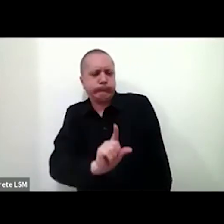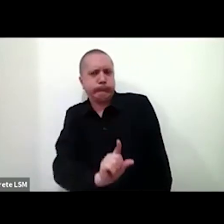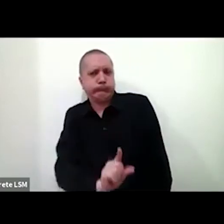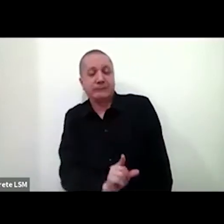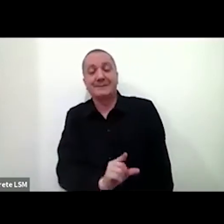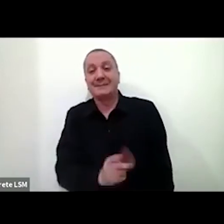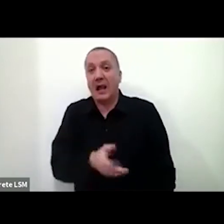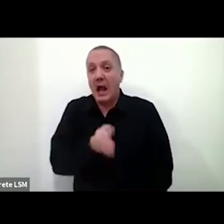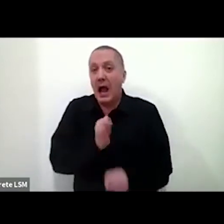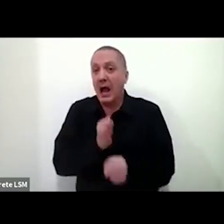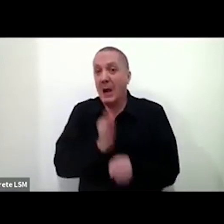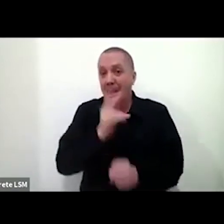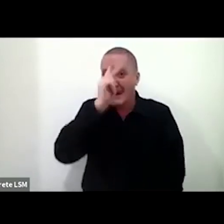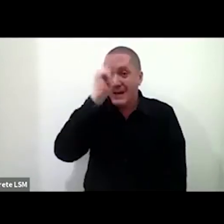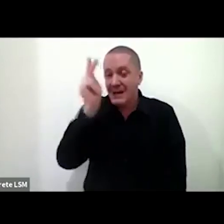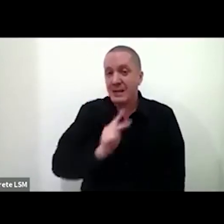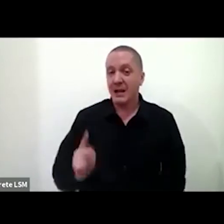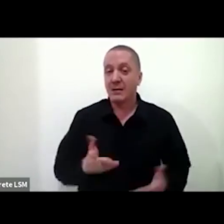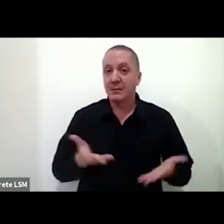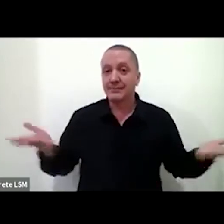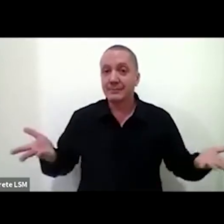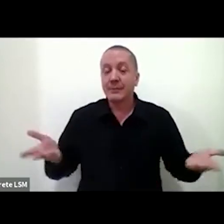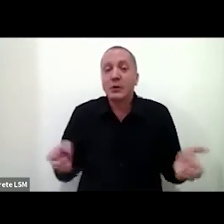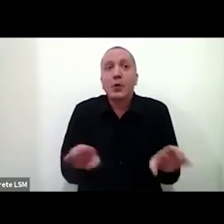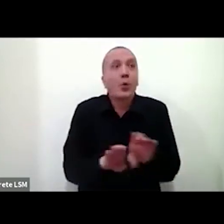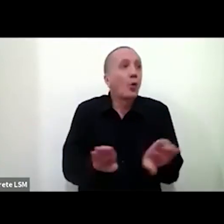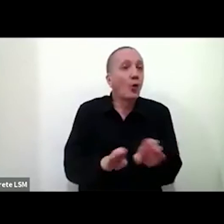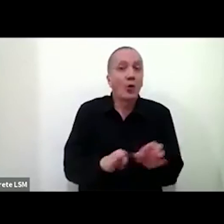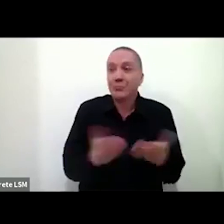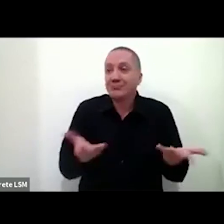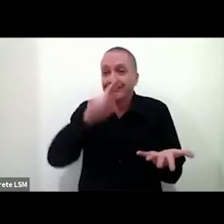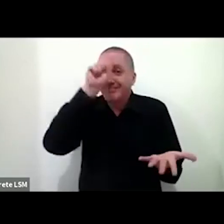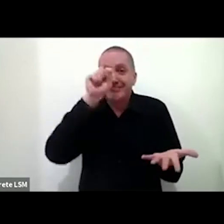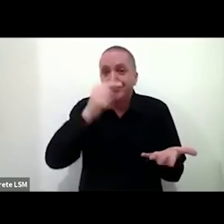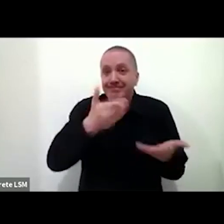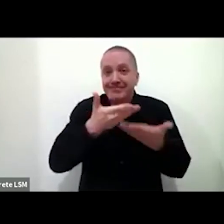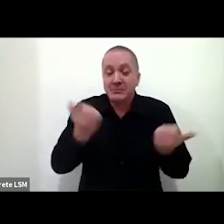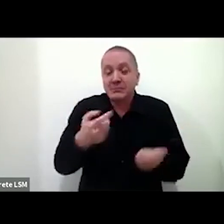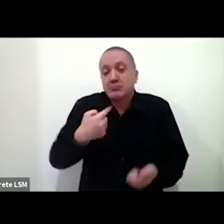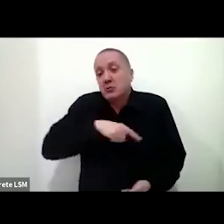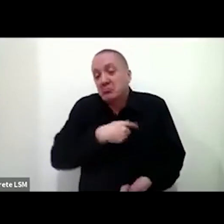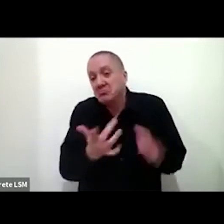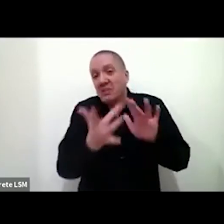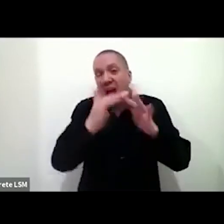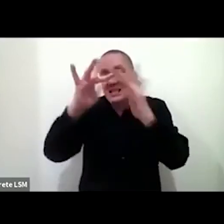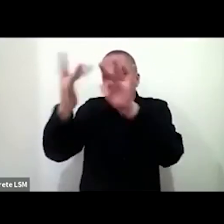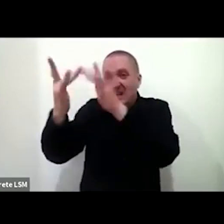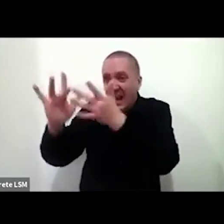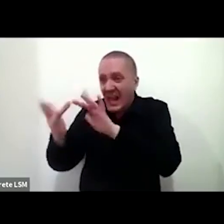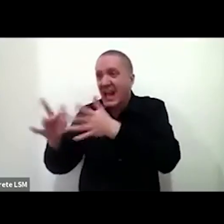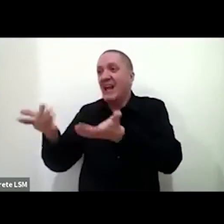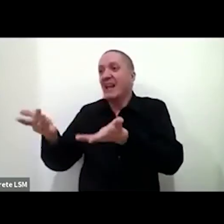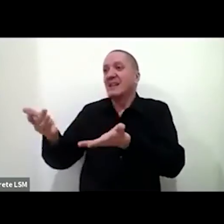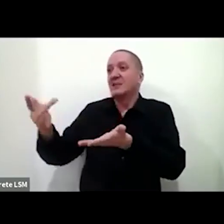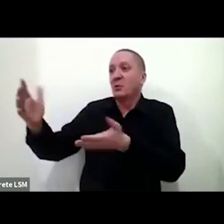No sabemos cómo, de qué manera, solo seguimos intentando entre nuestras redes, aliades,